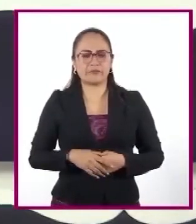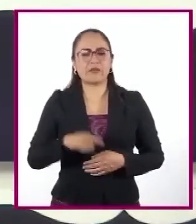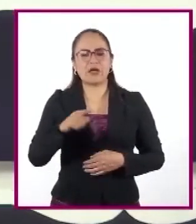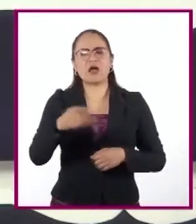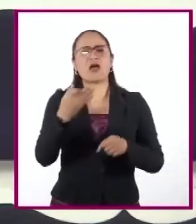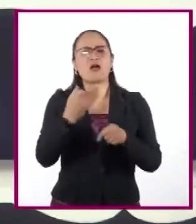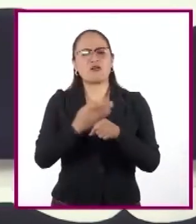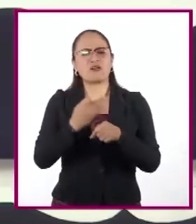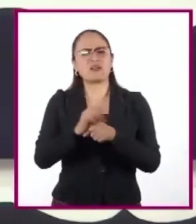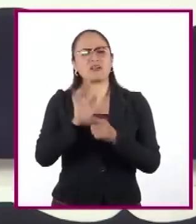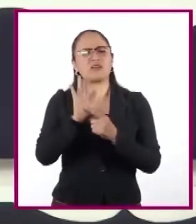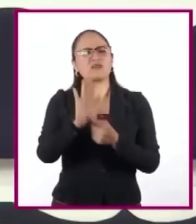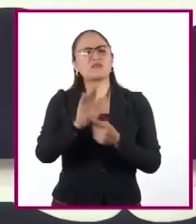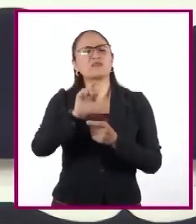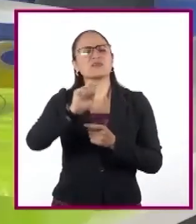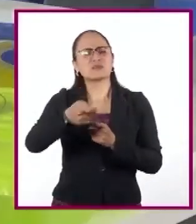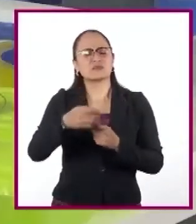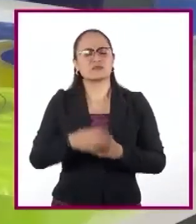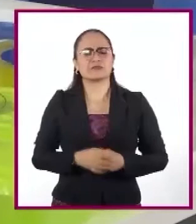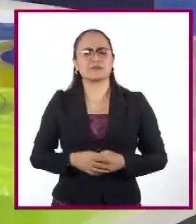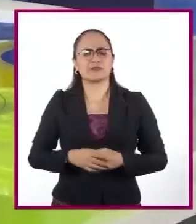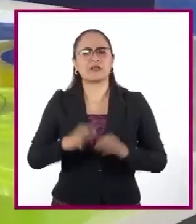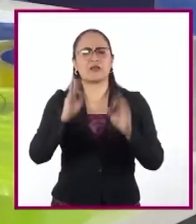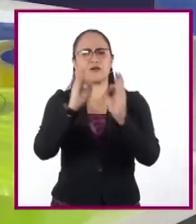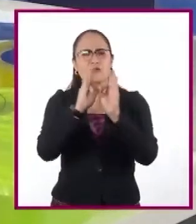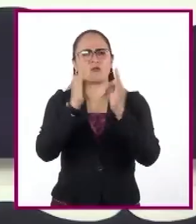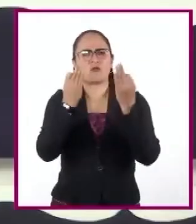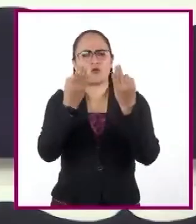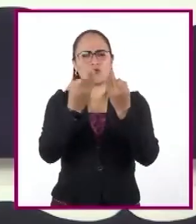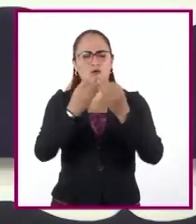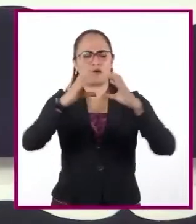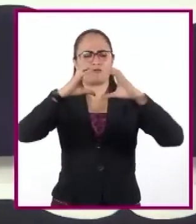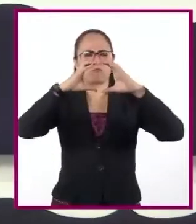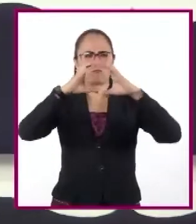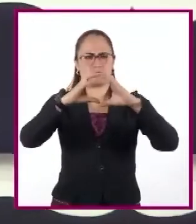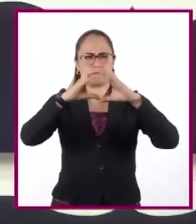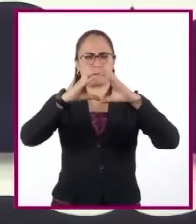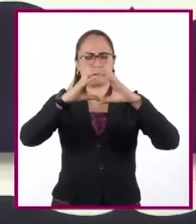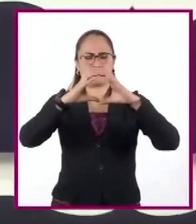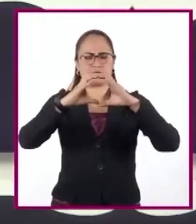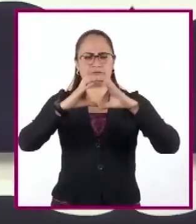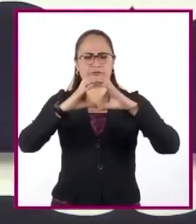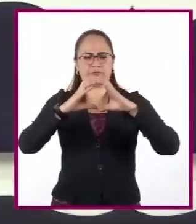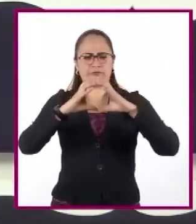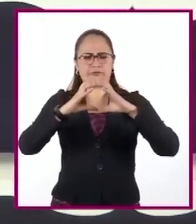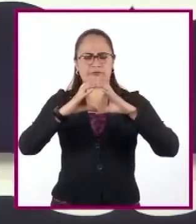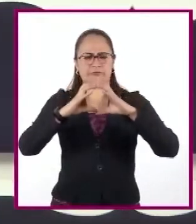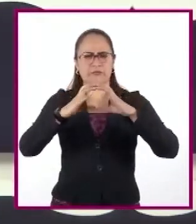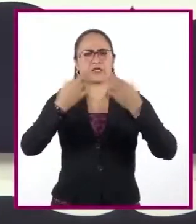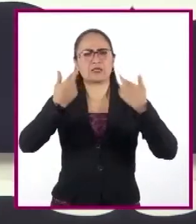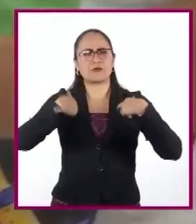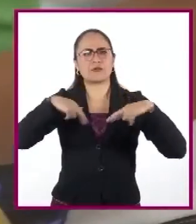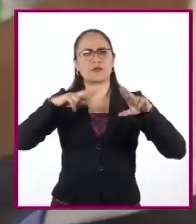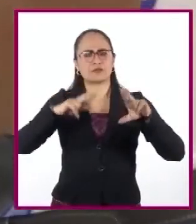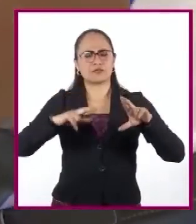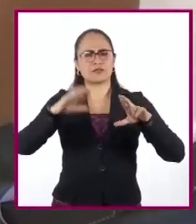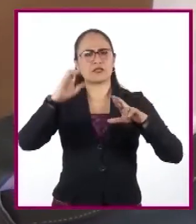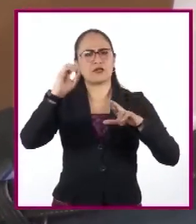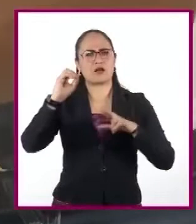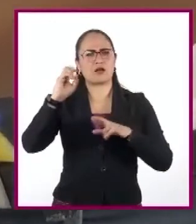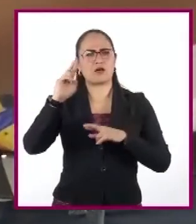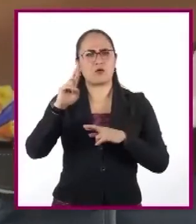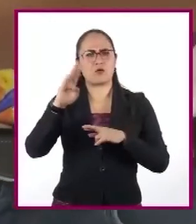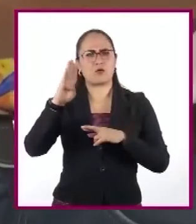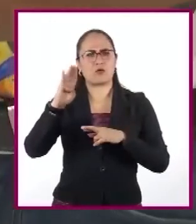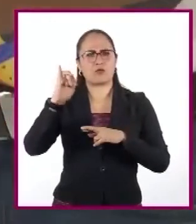tenemos? Vamos a formar la primer circunferencia que va a representar a la órbita. Ya